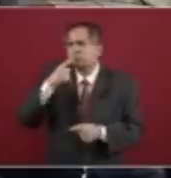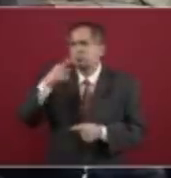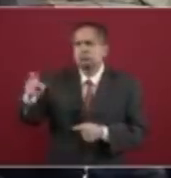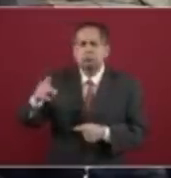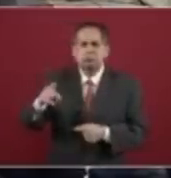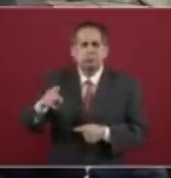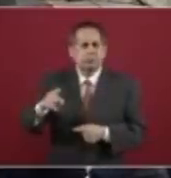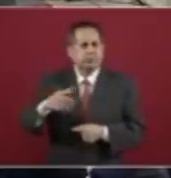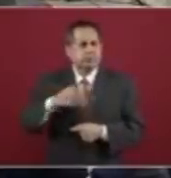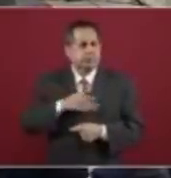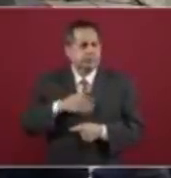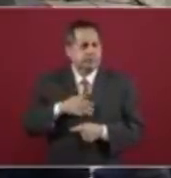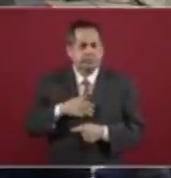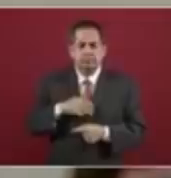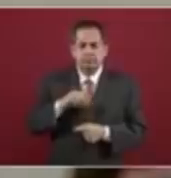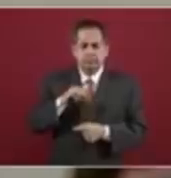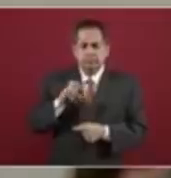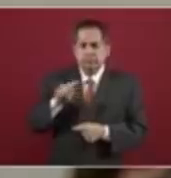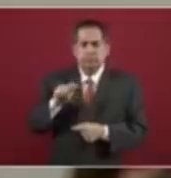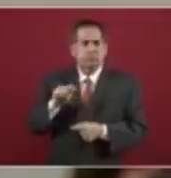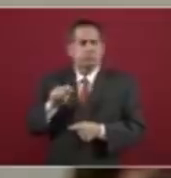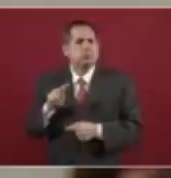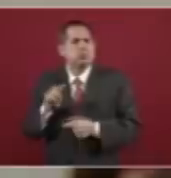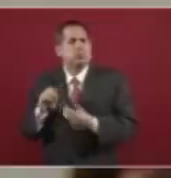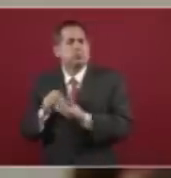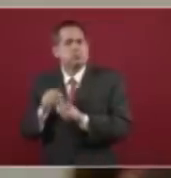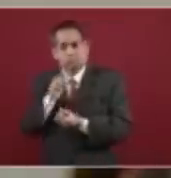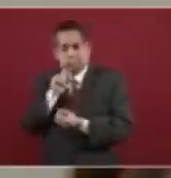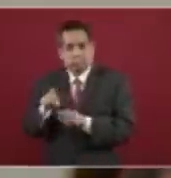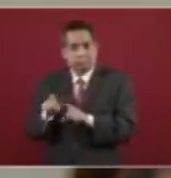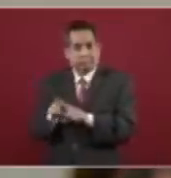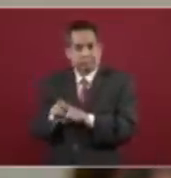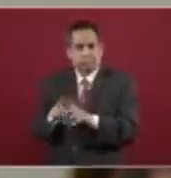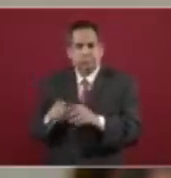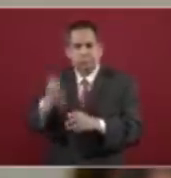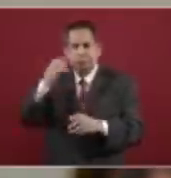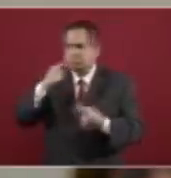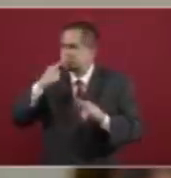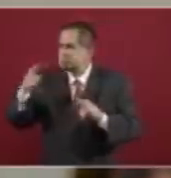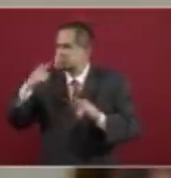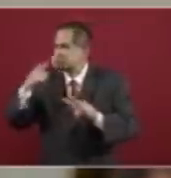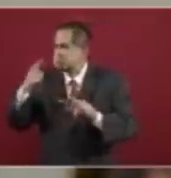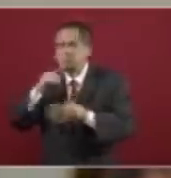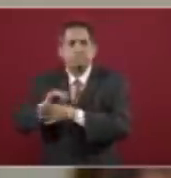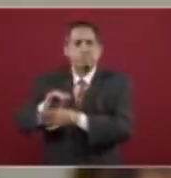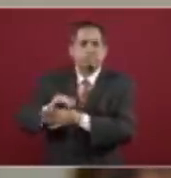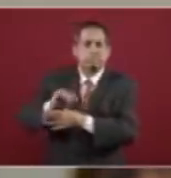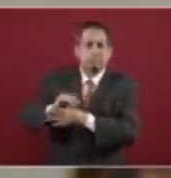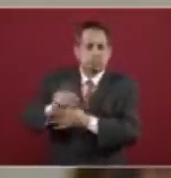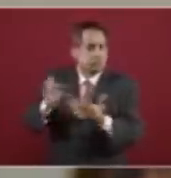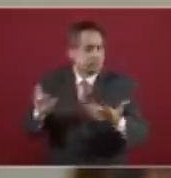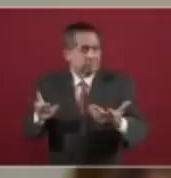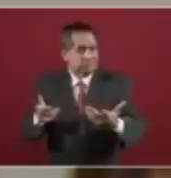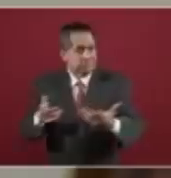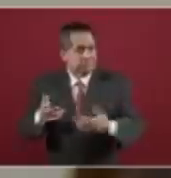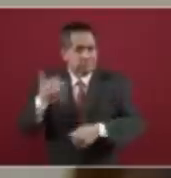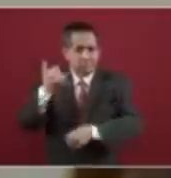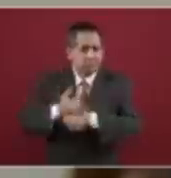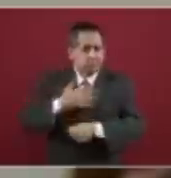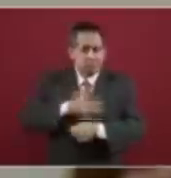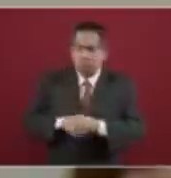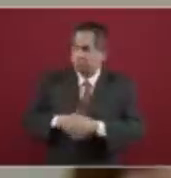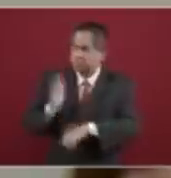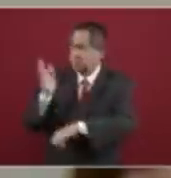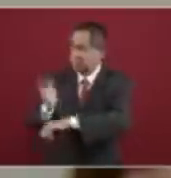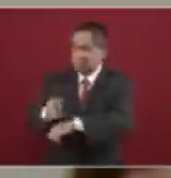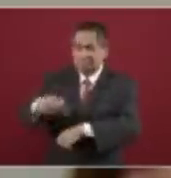Me Too. Pese a que la mayoría de las denuncias formales no son atendidas, pues en México hay niveles muy altos de impunidad, y pese a